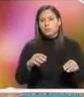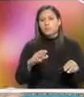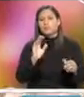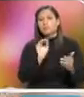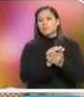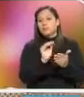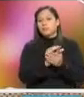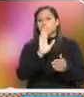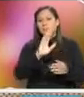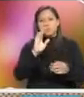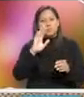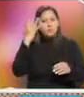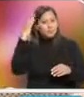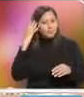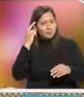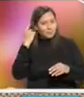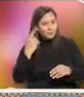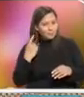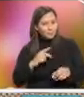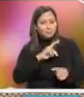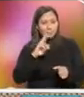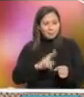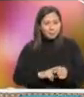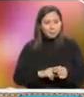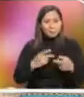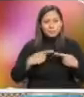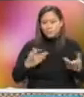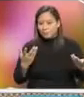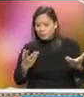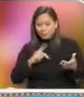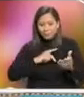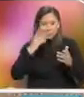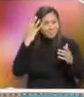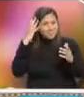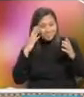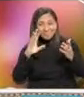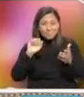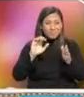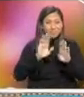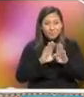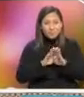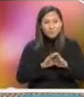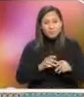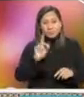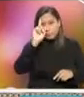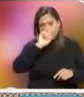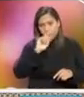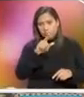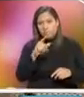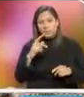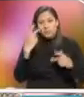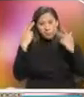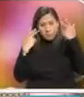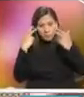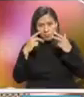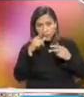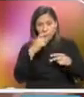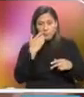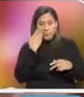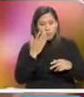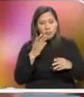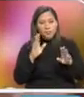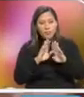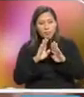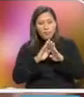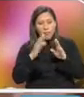descuidado era el de las rizadas naturales. La gente rizada muchas veces no sabe qué hacer con su cabello. Mi recomendación en corte es, si quieren un efecto